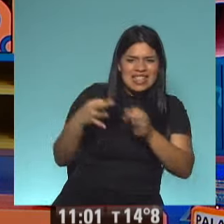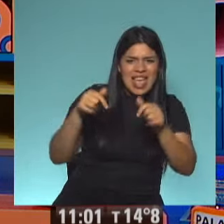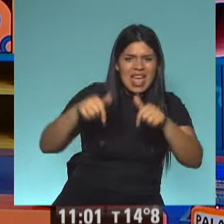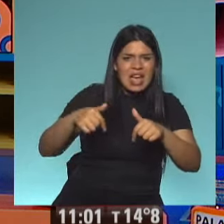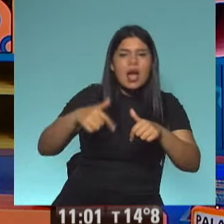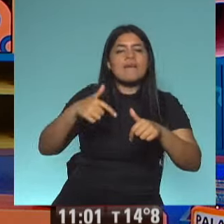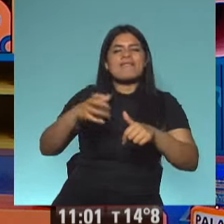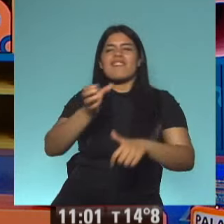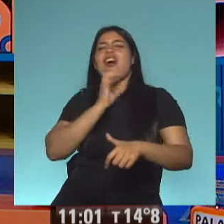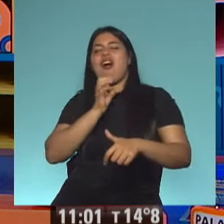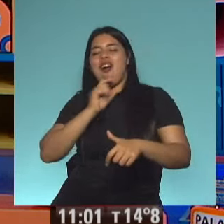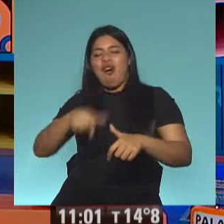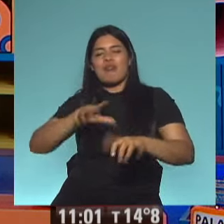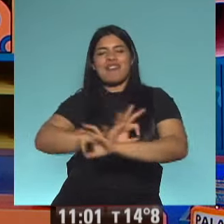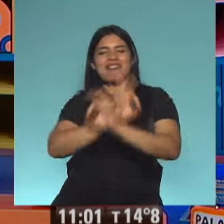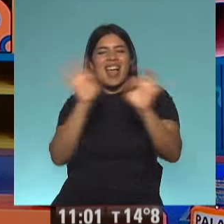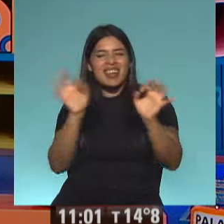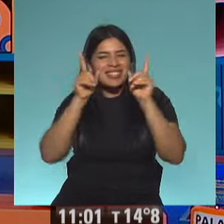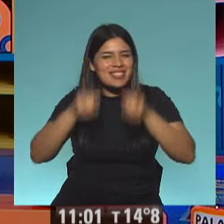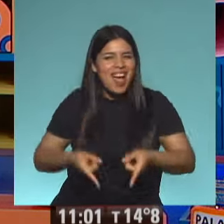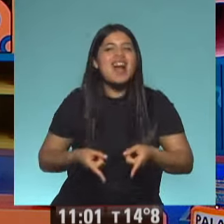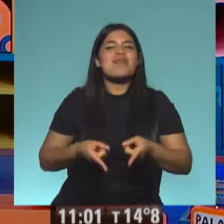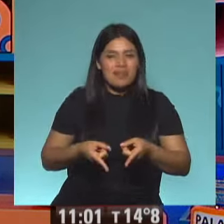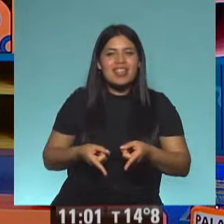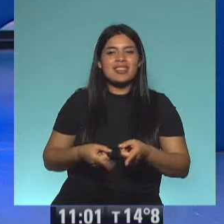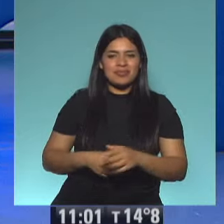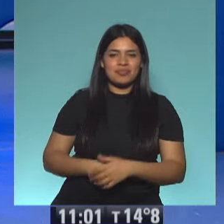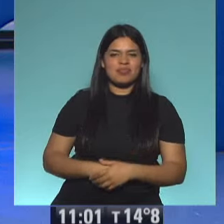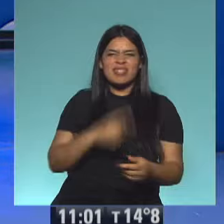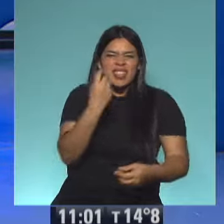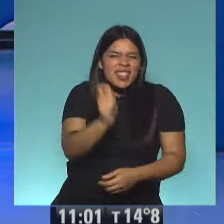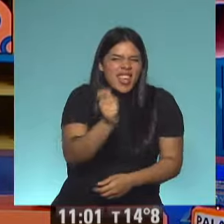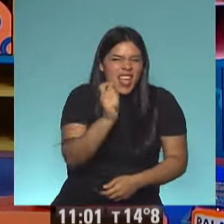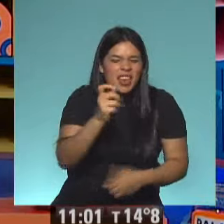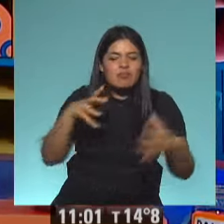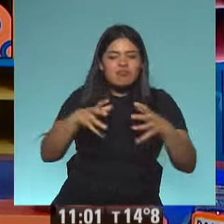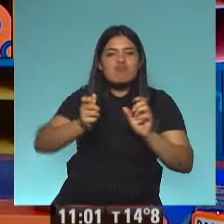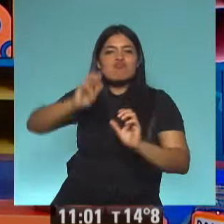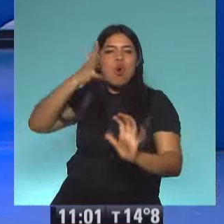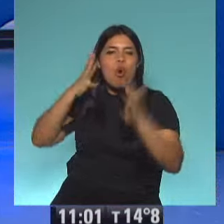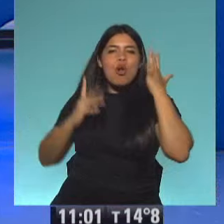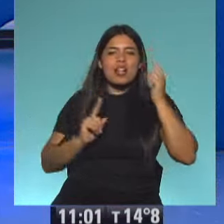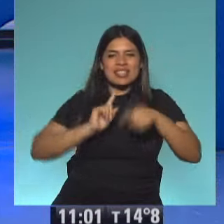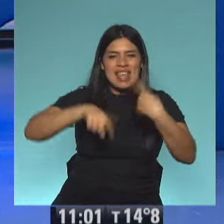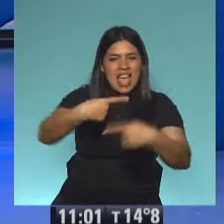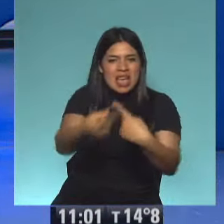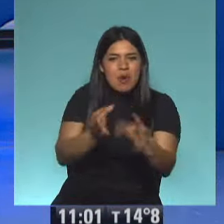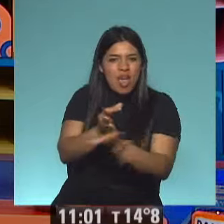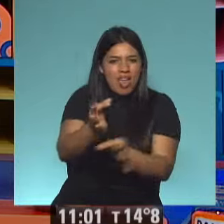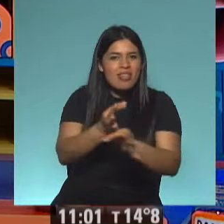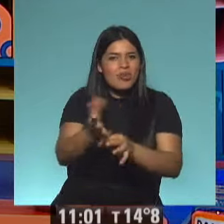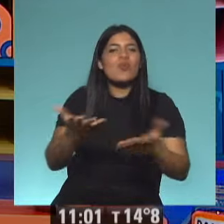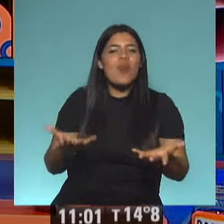más feliz. Es la murga de Seguimos Educando. La de